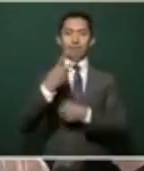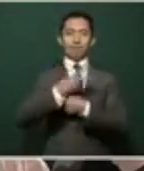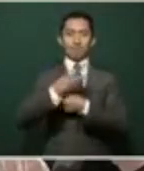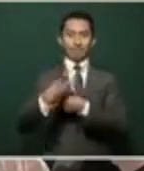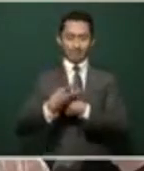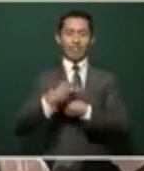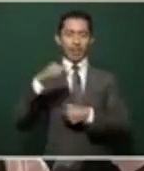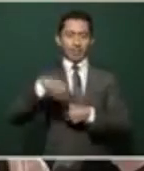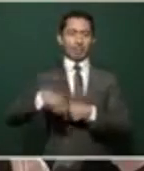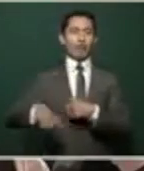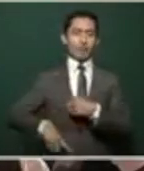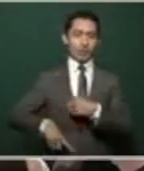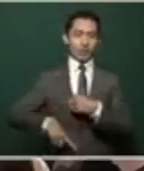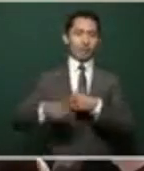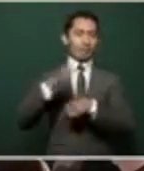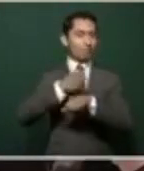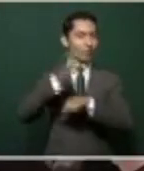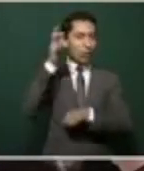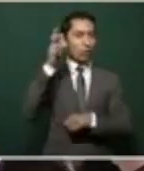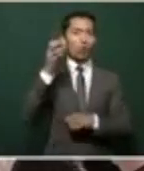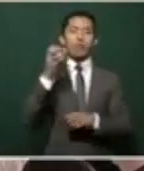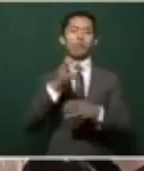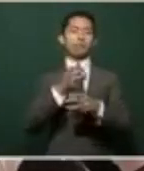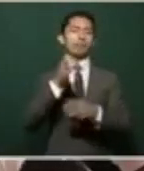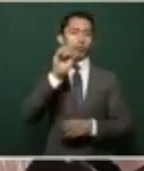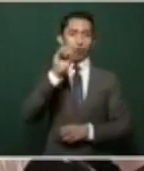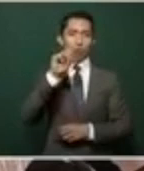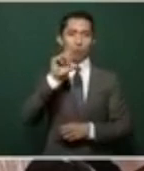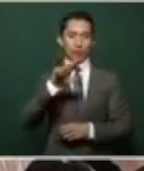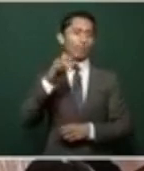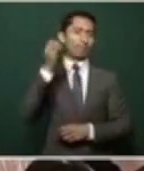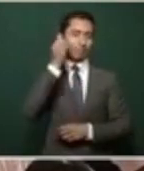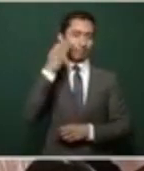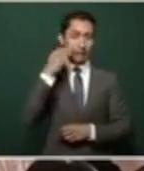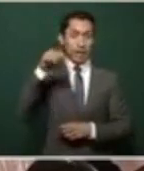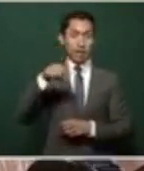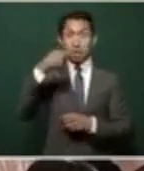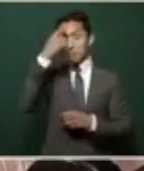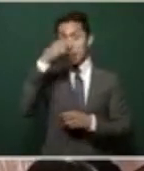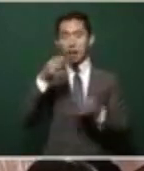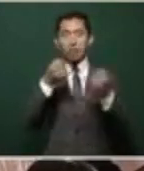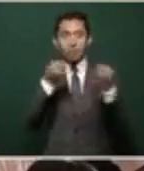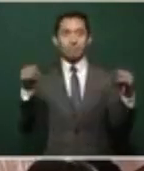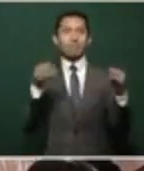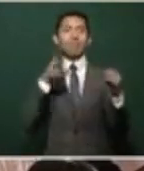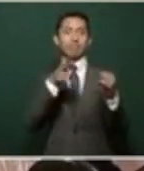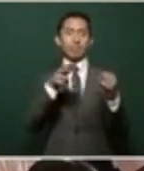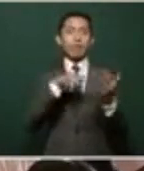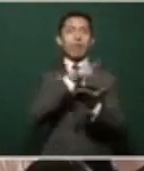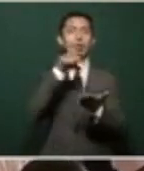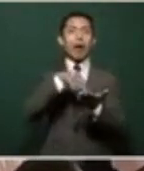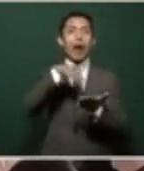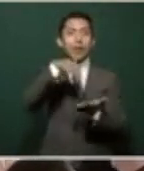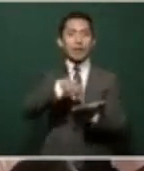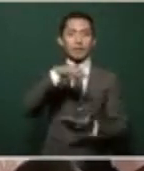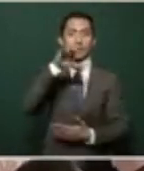gobernador Omar Fayad a la inauguración de este centro